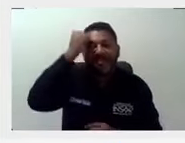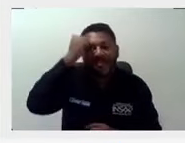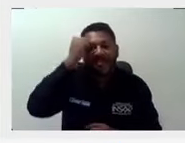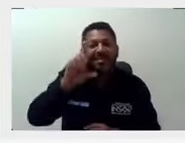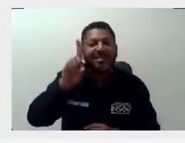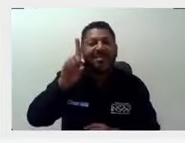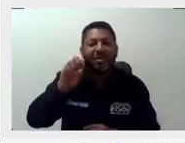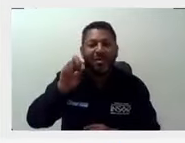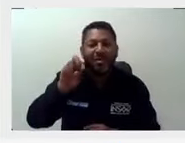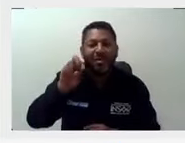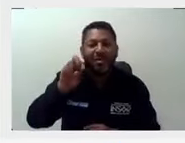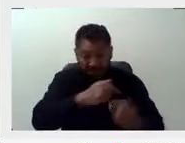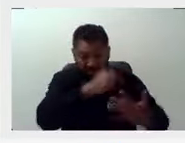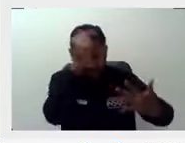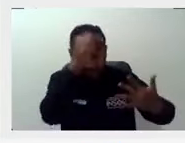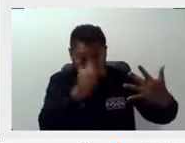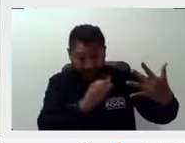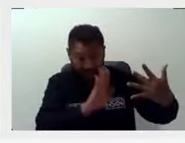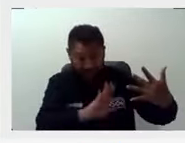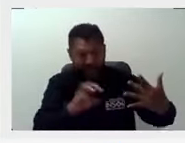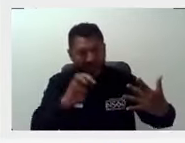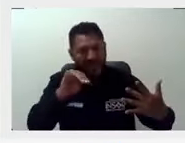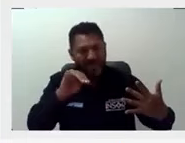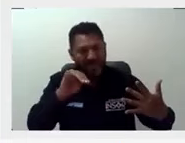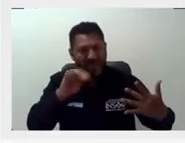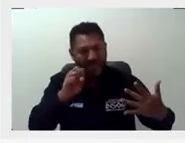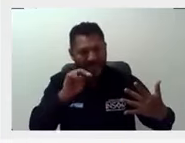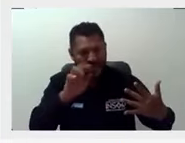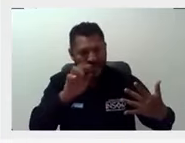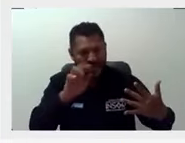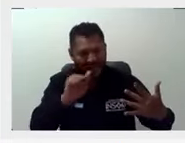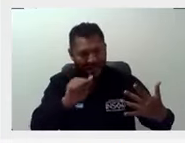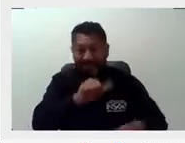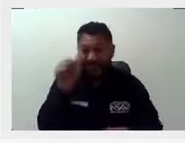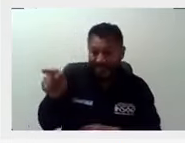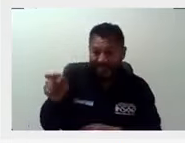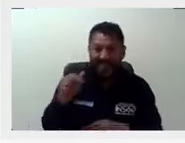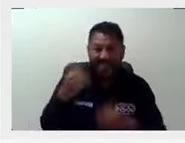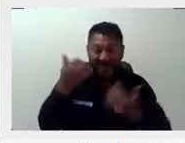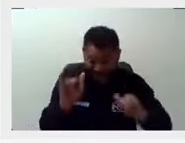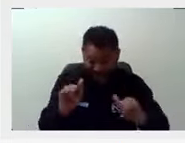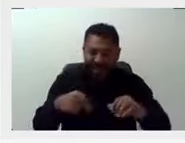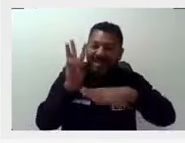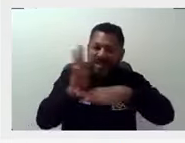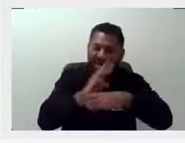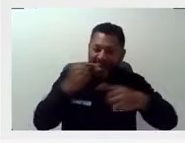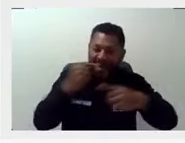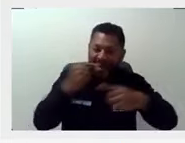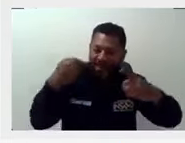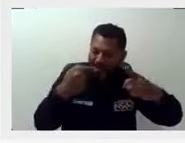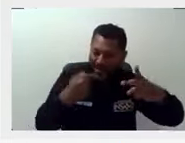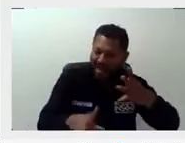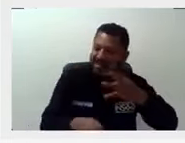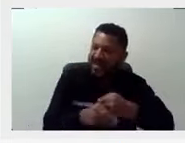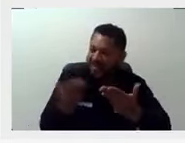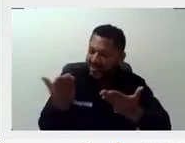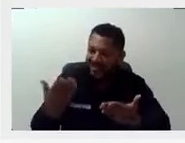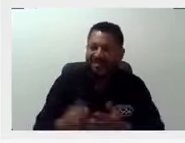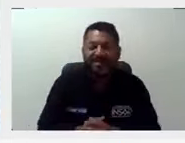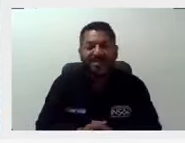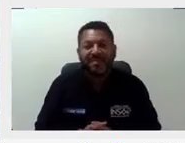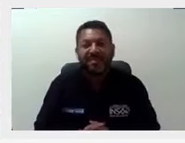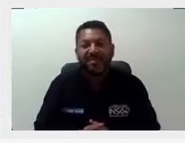de mencionar Mónica, y que ahora vamos a poner los links apenas termine esta charla? ¿Qué otras páginas recomiendas? Bueno, primero